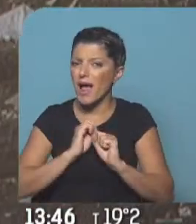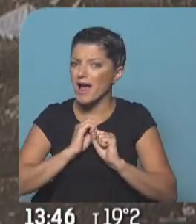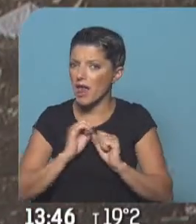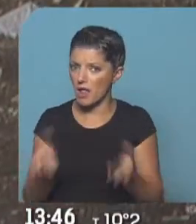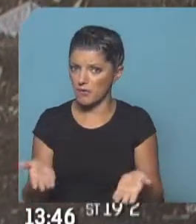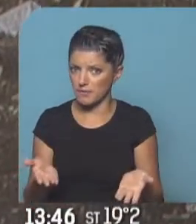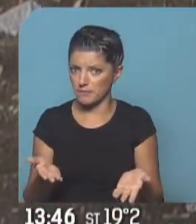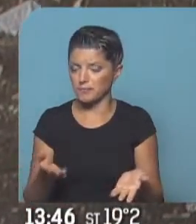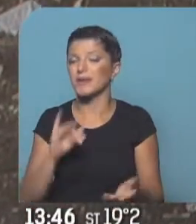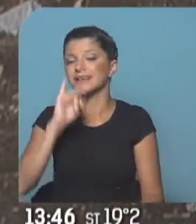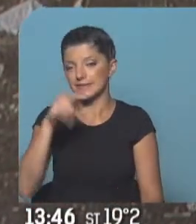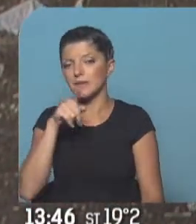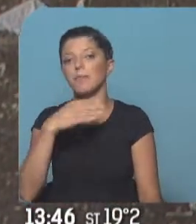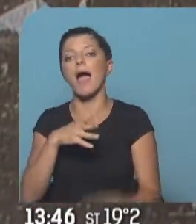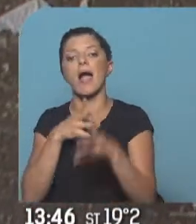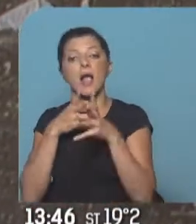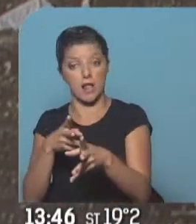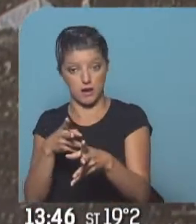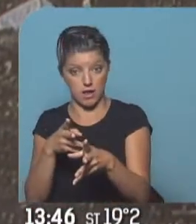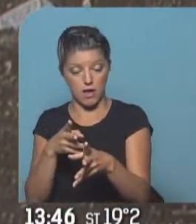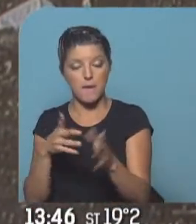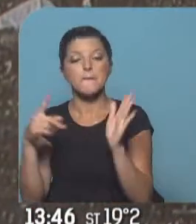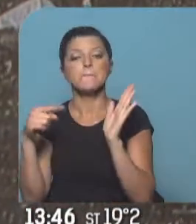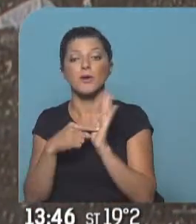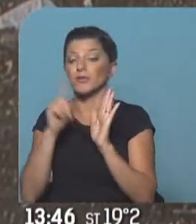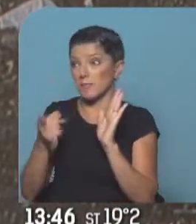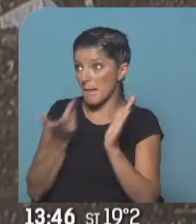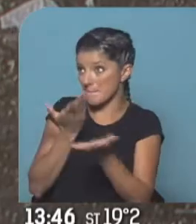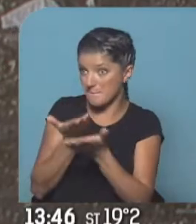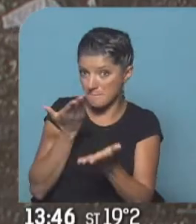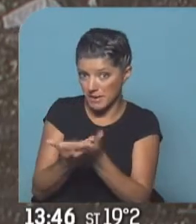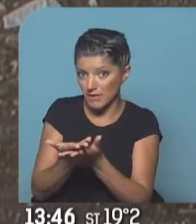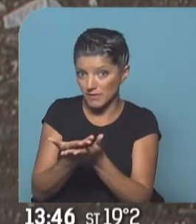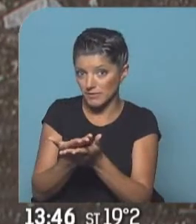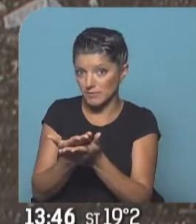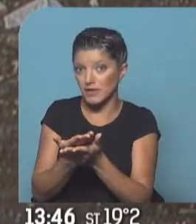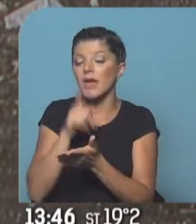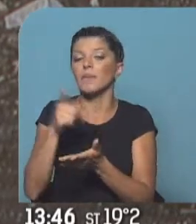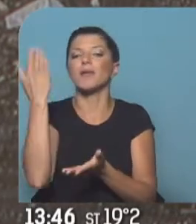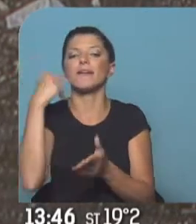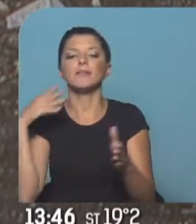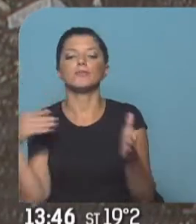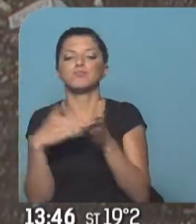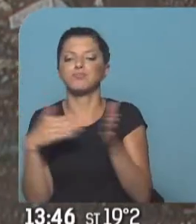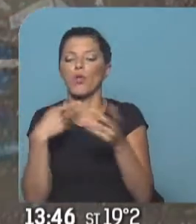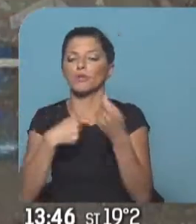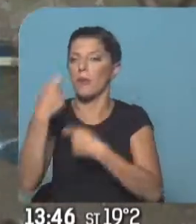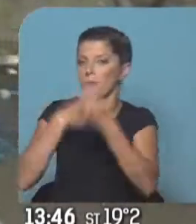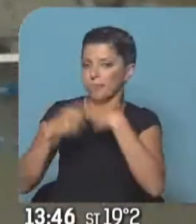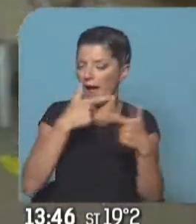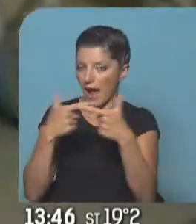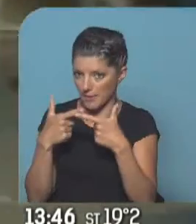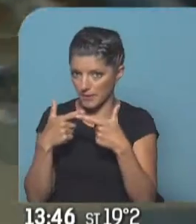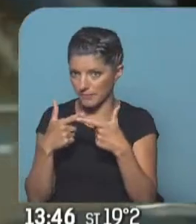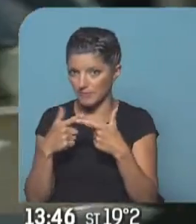de declarar ese estado de guerra que dice Jorge, está pidiendo que le levanten un embargo de armas que hay para un país que la ONU